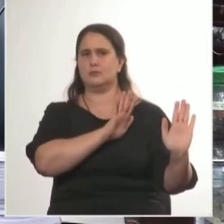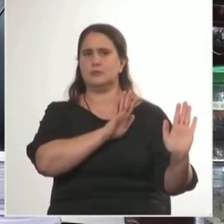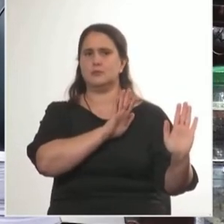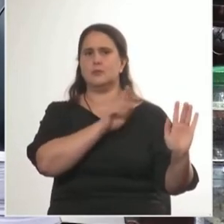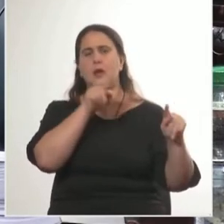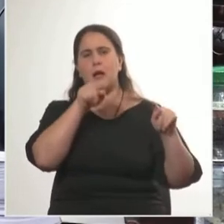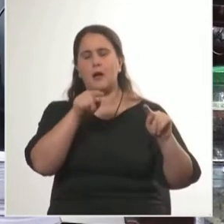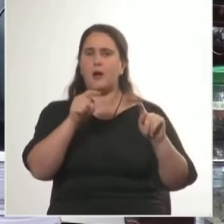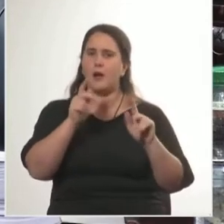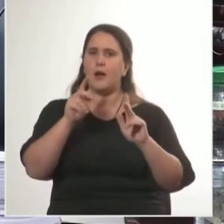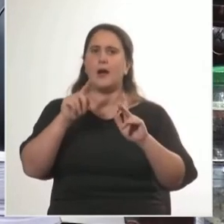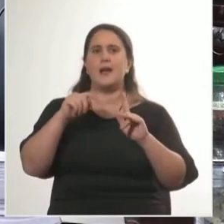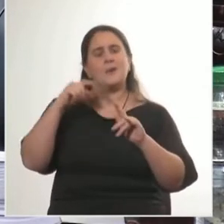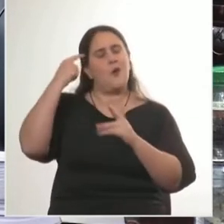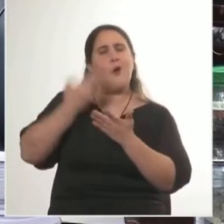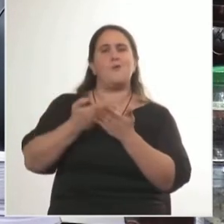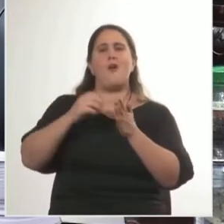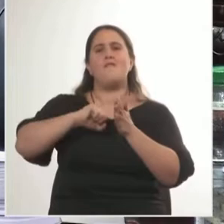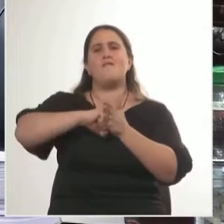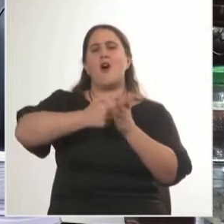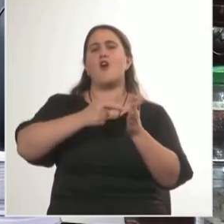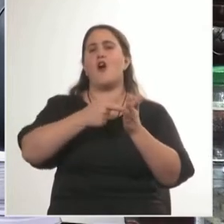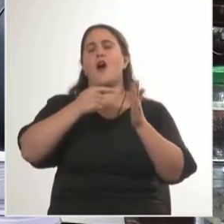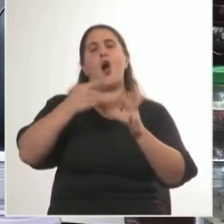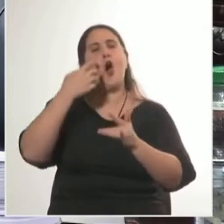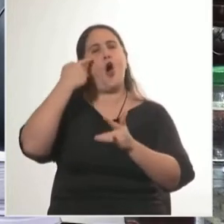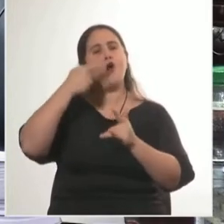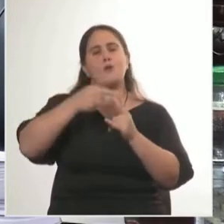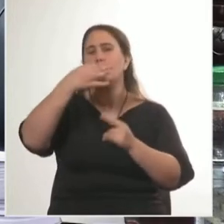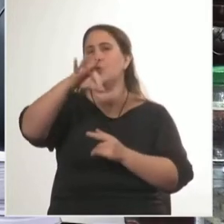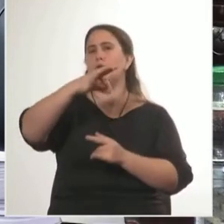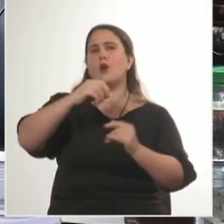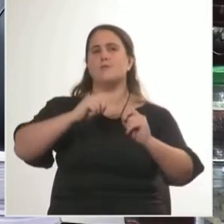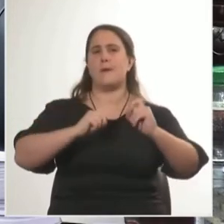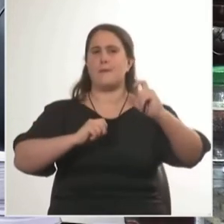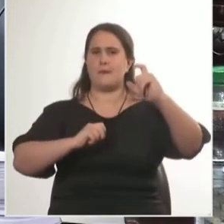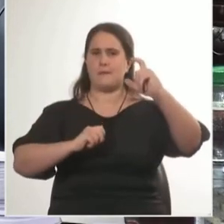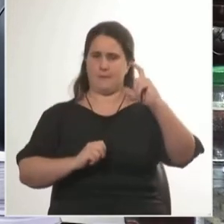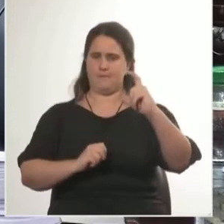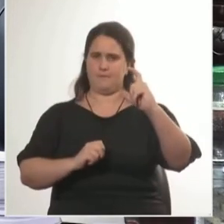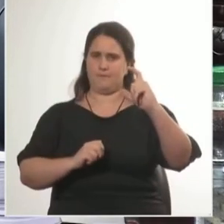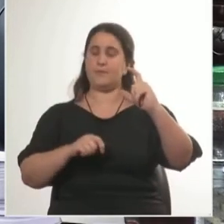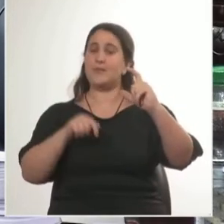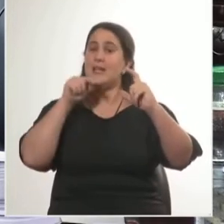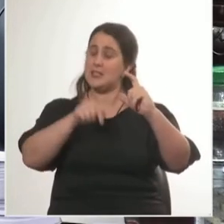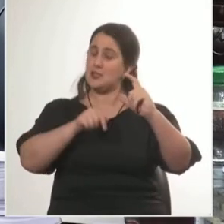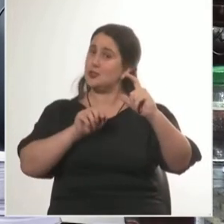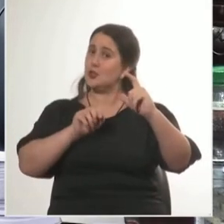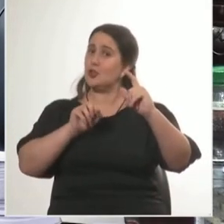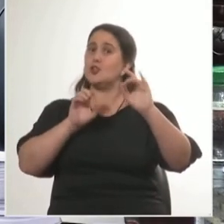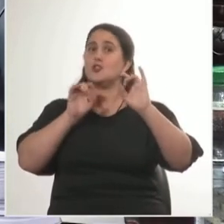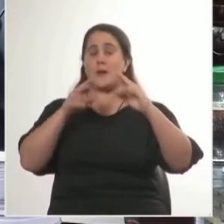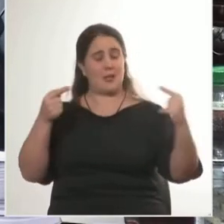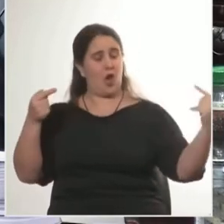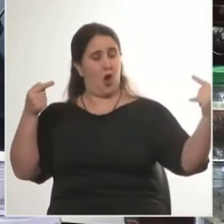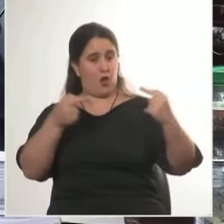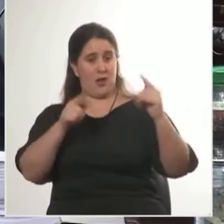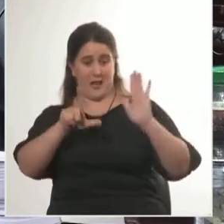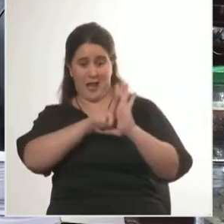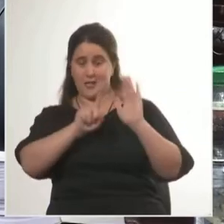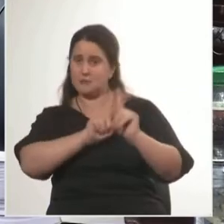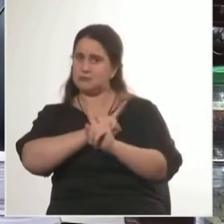Se planteaba que el Banco Central tenía el objetivo único de la inflación. Y eso no solamente contradice la